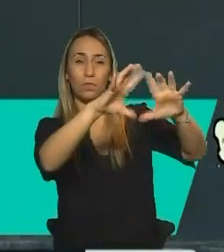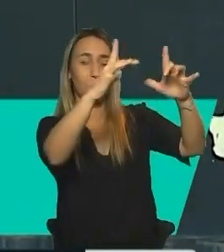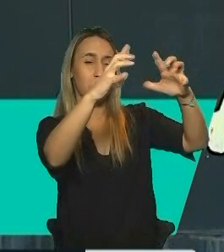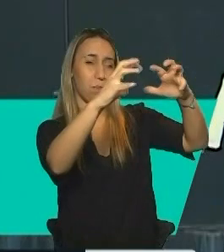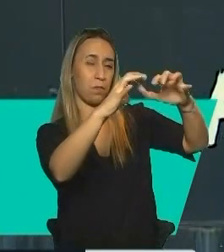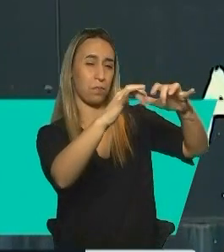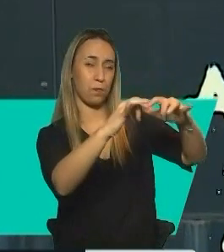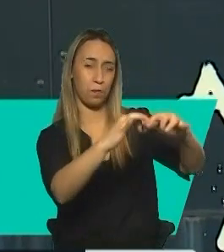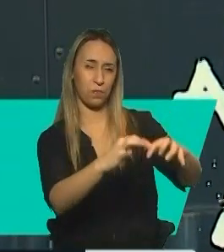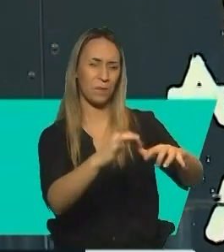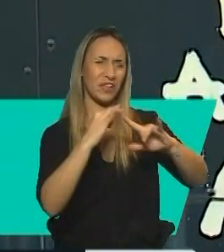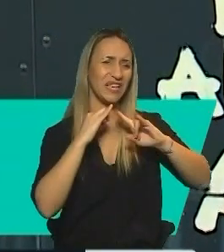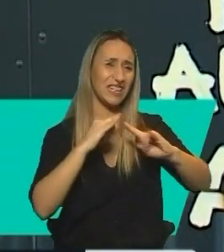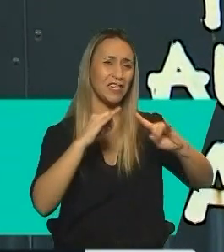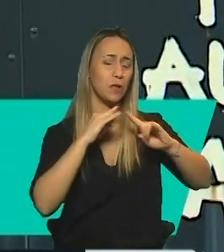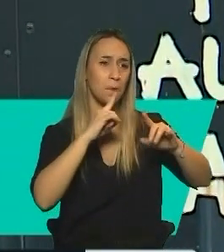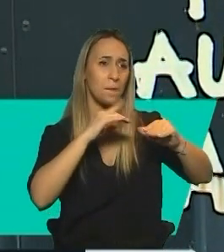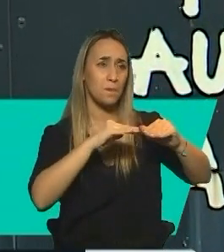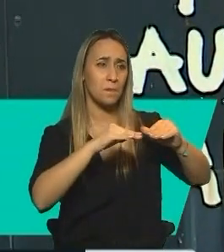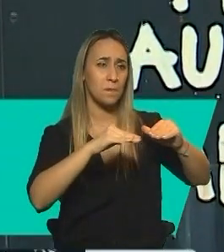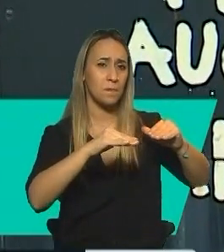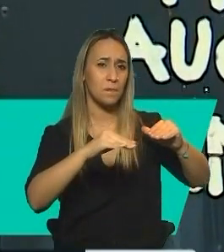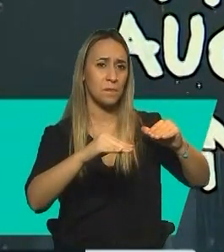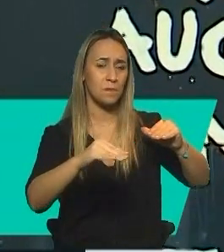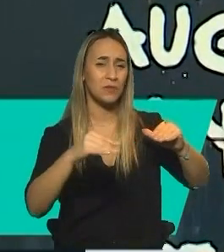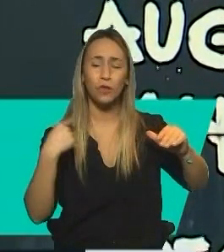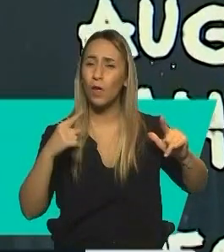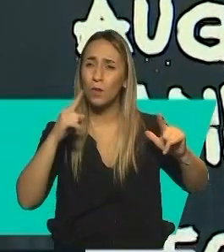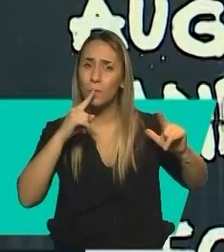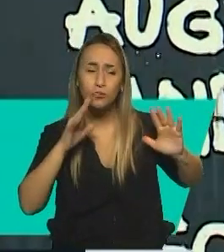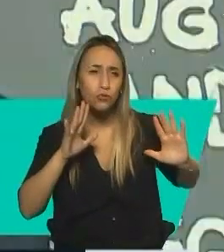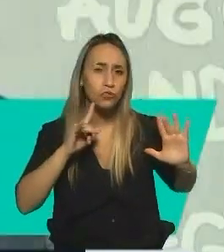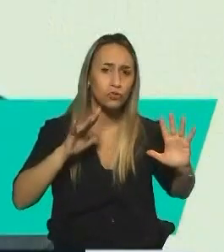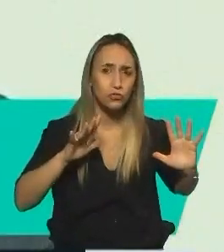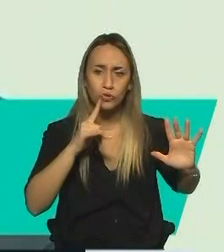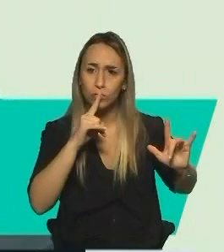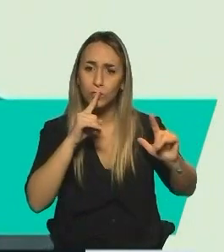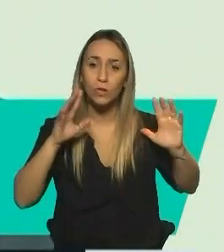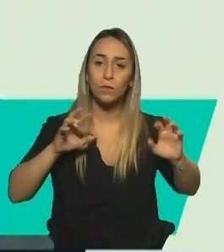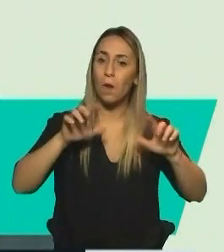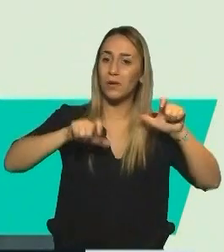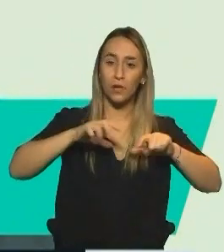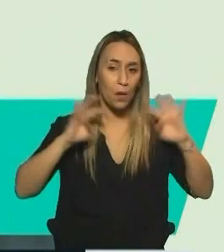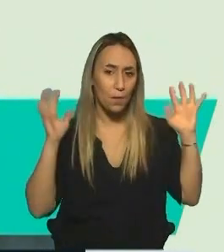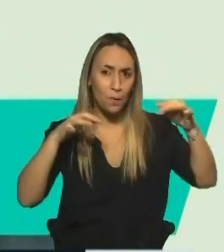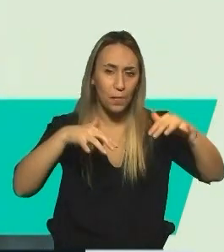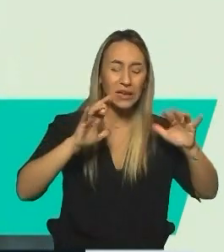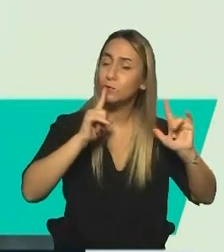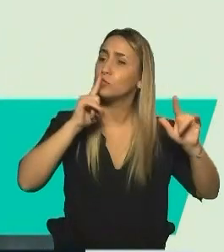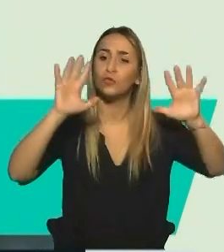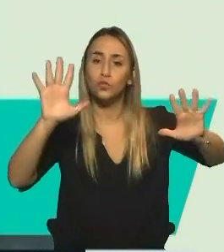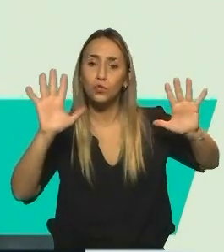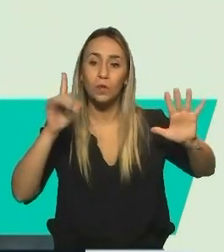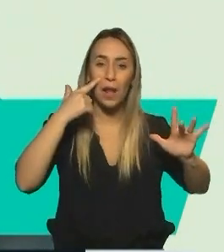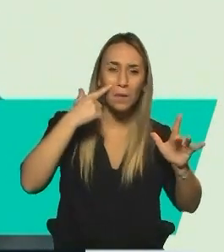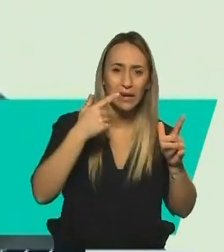gritos, silencio, silencio, para ver si se escuchaban voces que se escucharon para poder salvar a